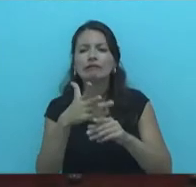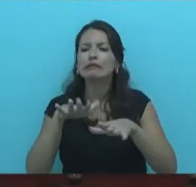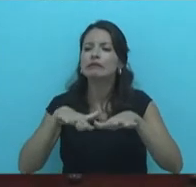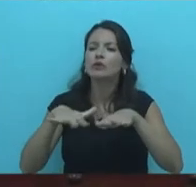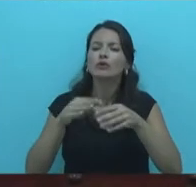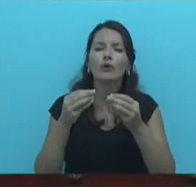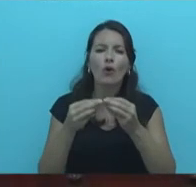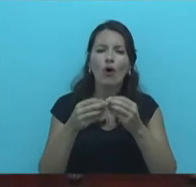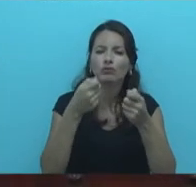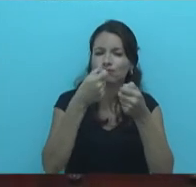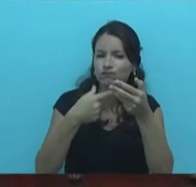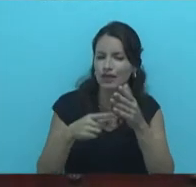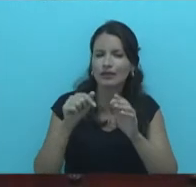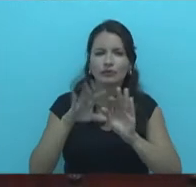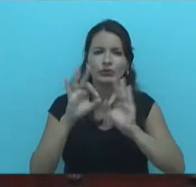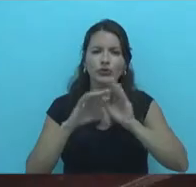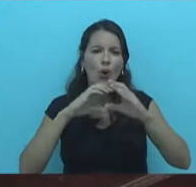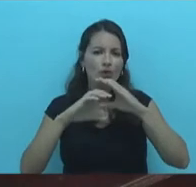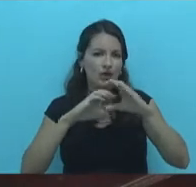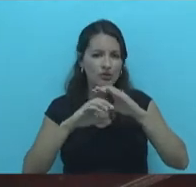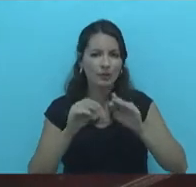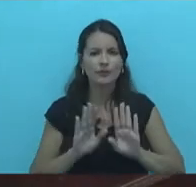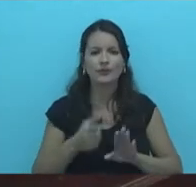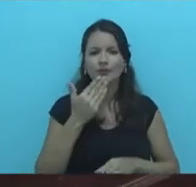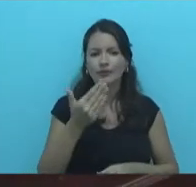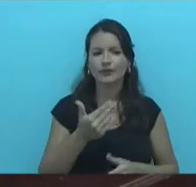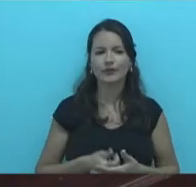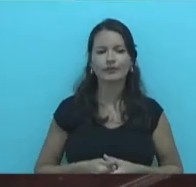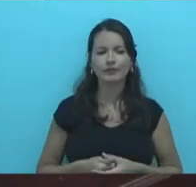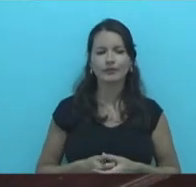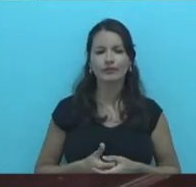Gente, usa la palabra. Sí, sí, señor presidente,